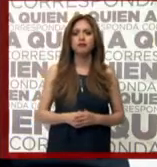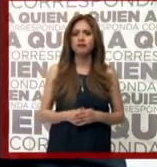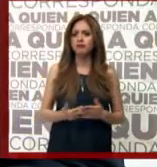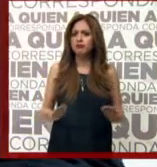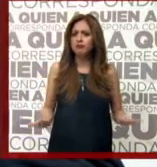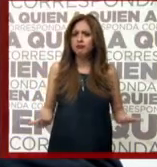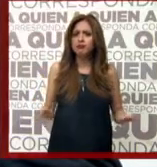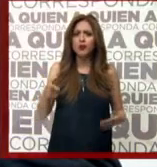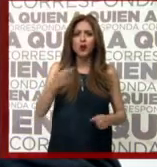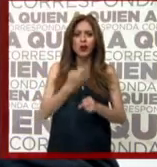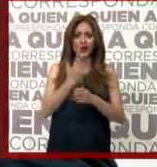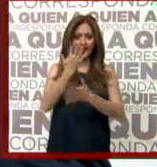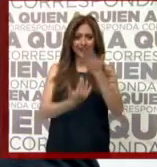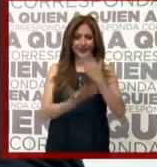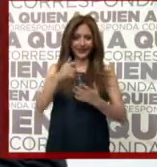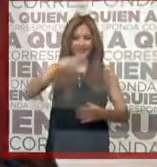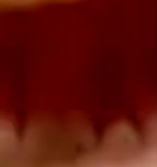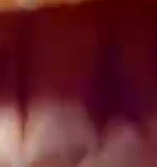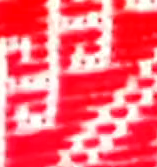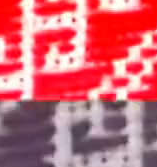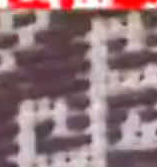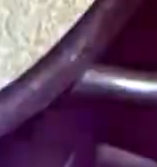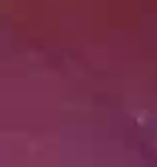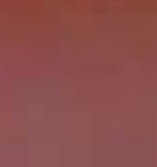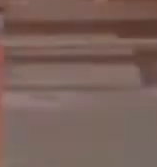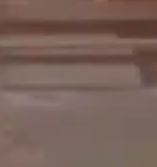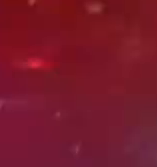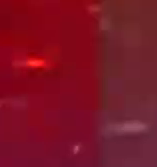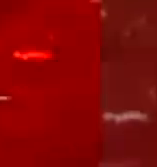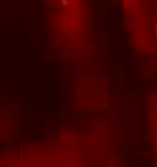Esto es Hecho en México.